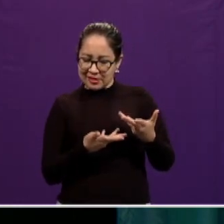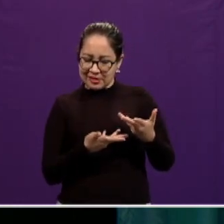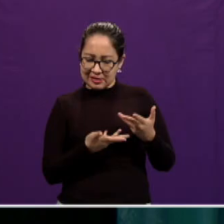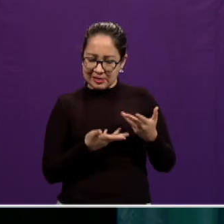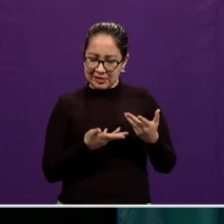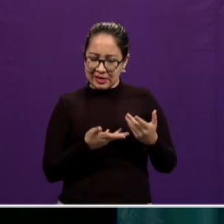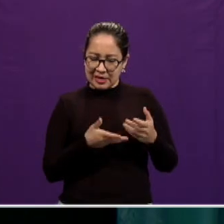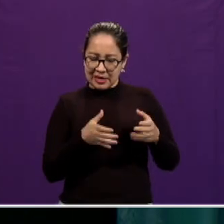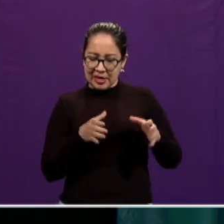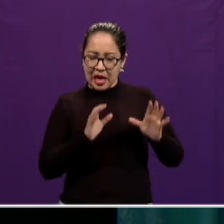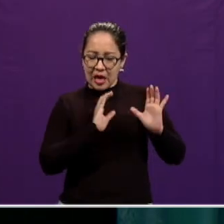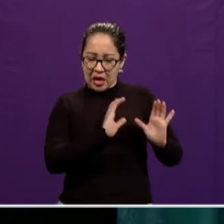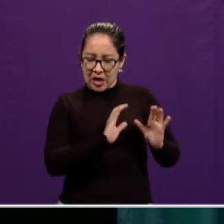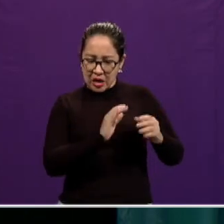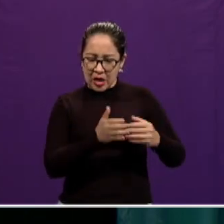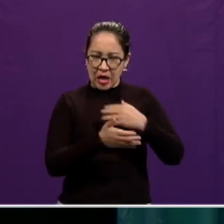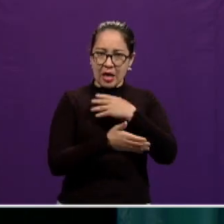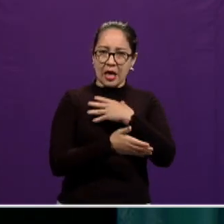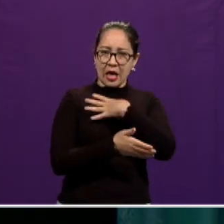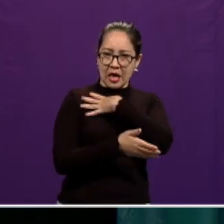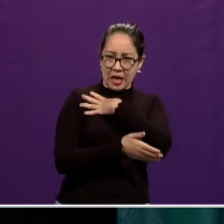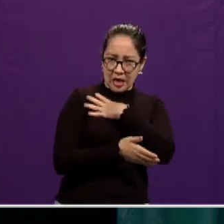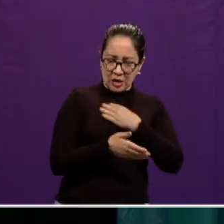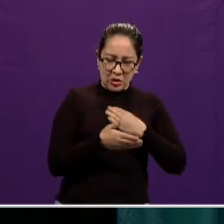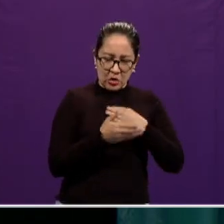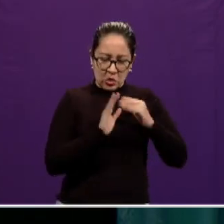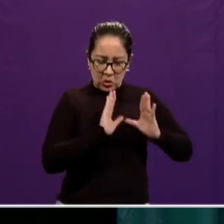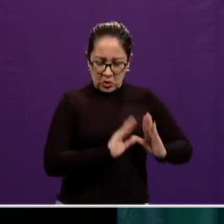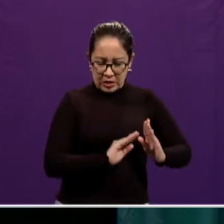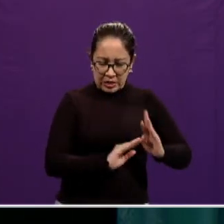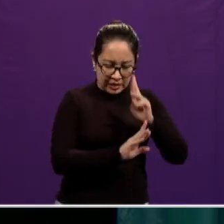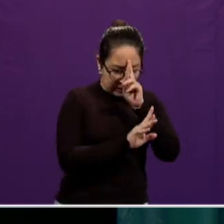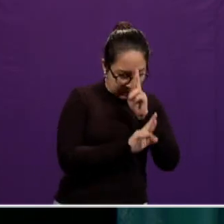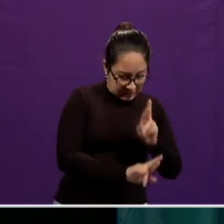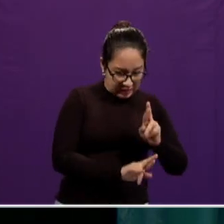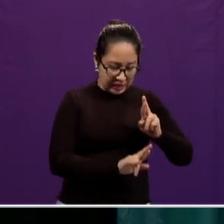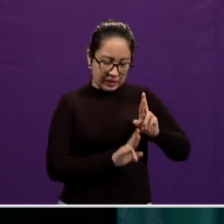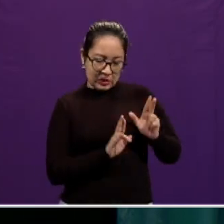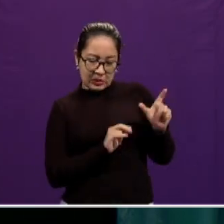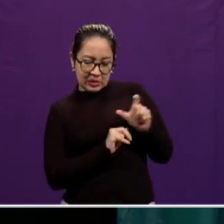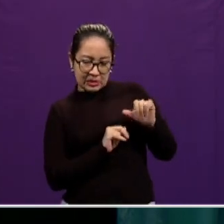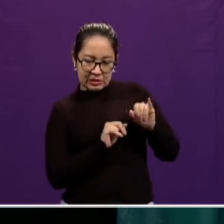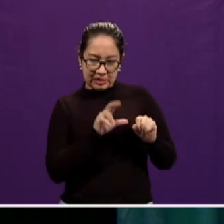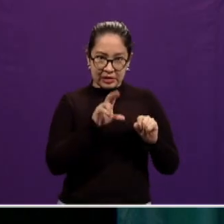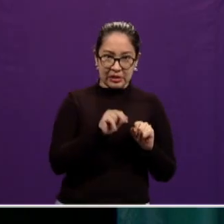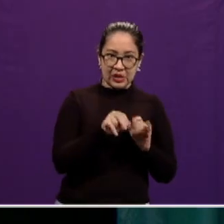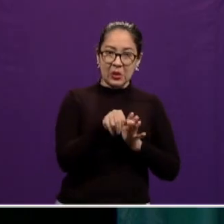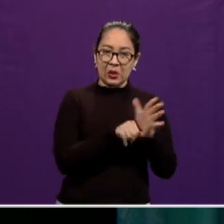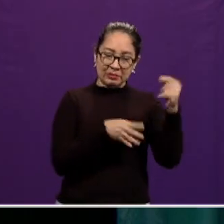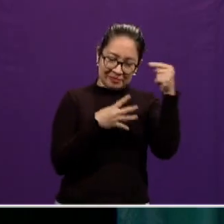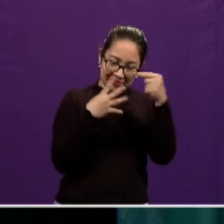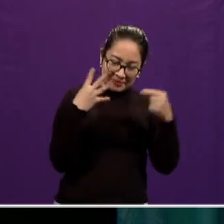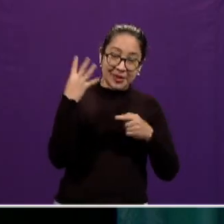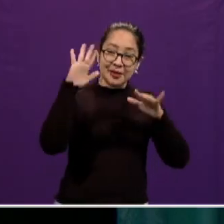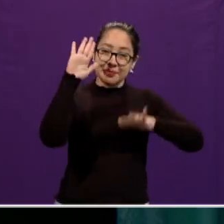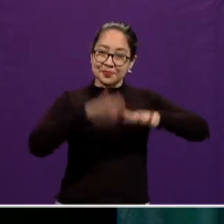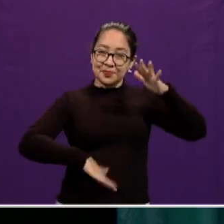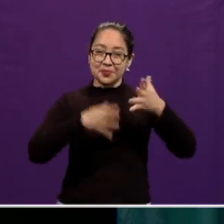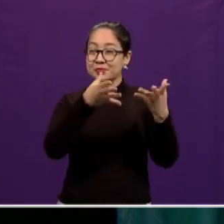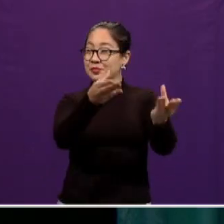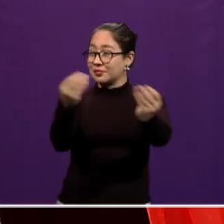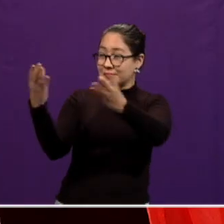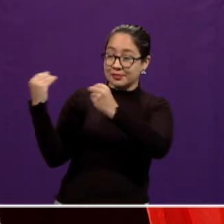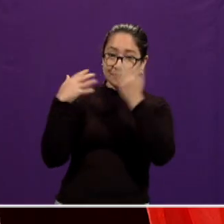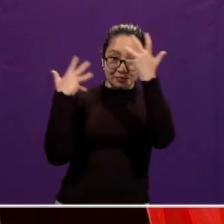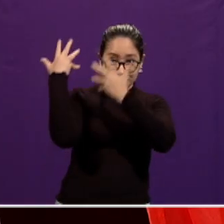crianza respetuosa que se está como, que está en boom, ¿no? Sí, sí. Hasta claro. dónde sí, hasta dónde no, qué sí, qué no. Hay mucha confusión.